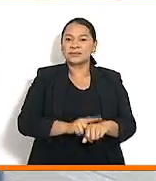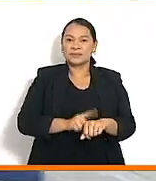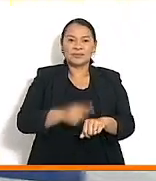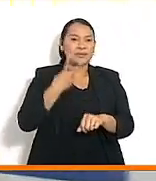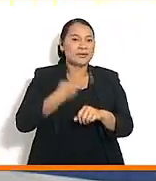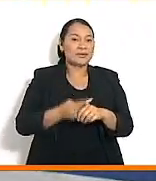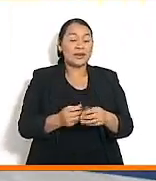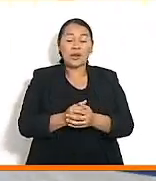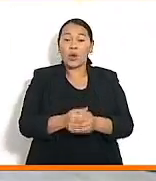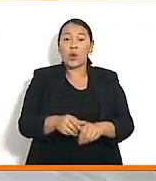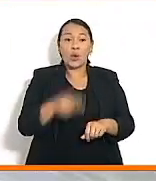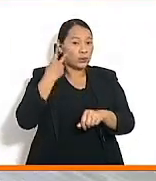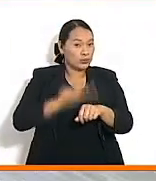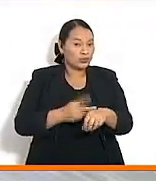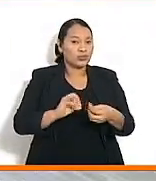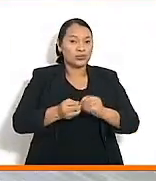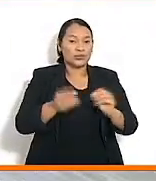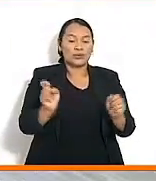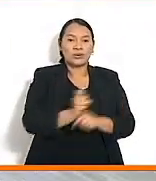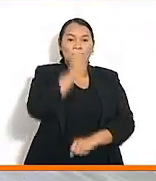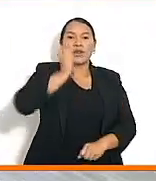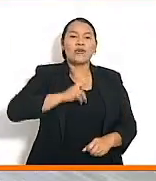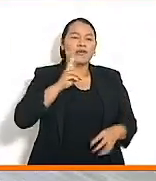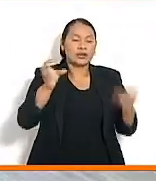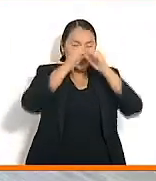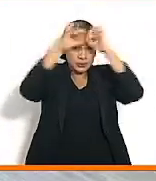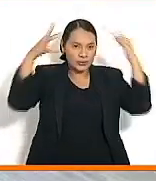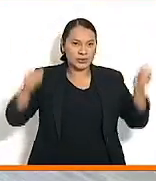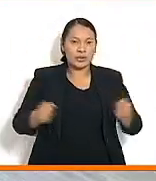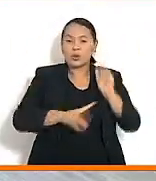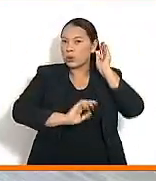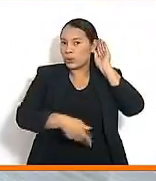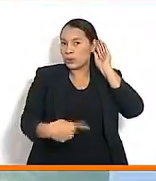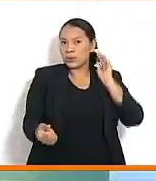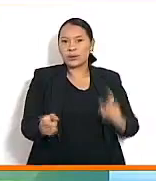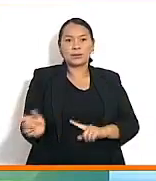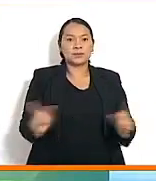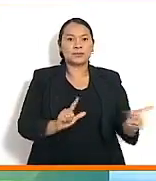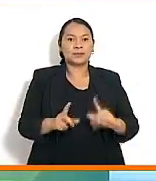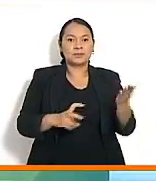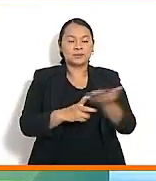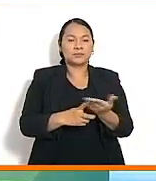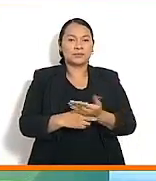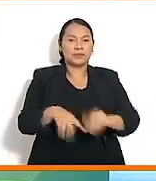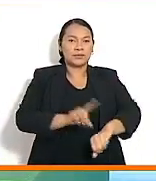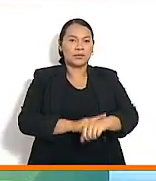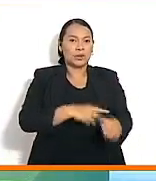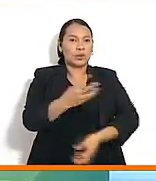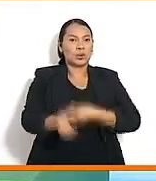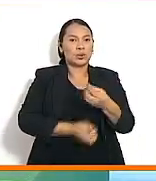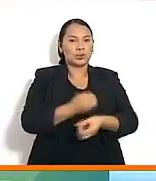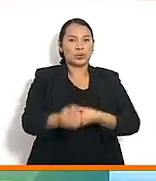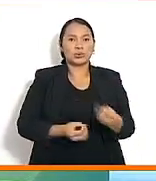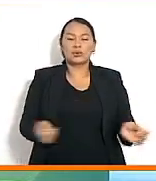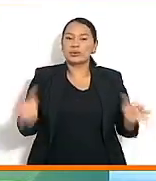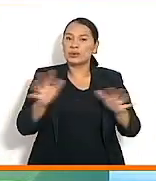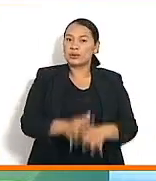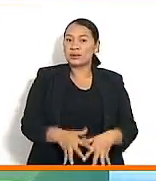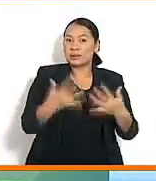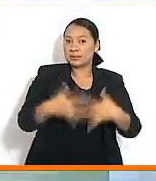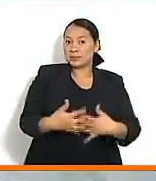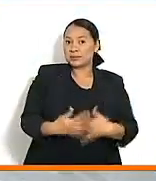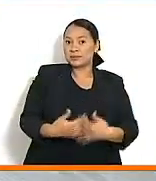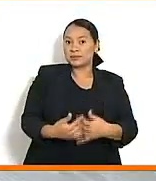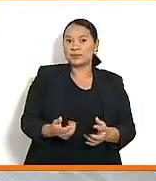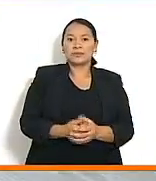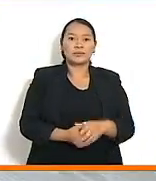una realidad en diaria. Espero que tengas tu boleto en mano porque en este momento vamos a incluir nuestras esferas dentro del juego.